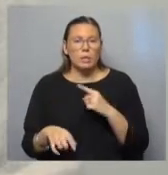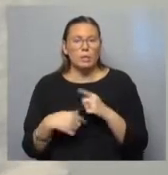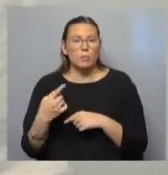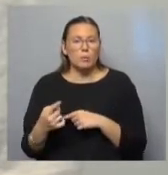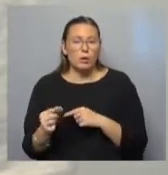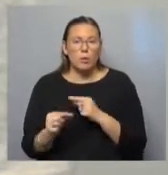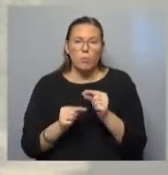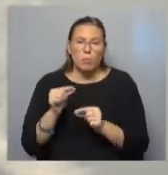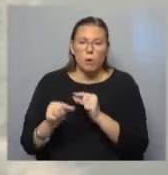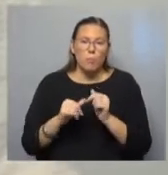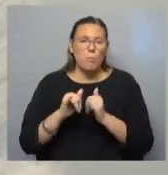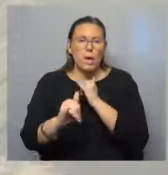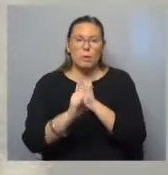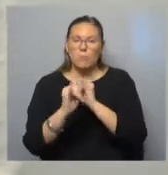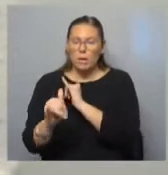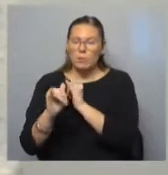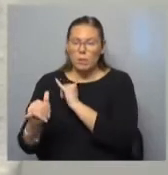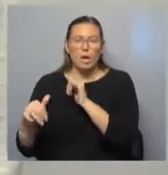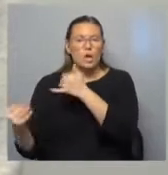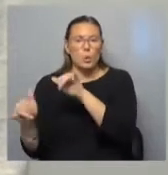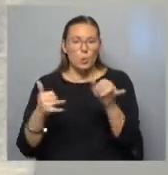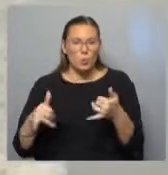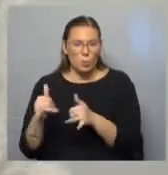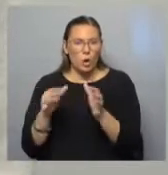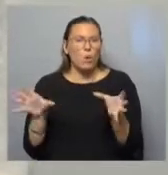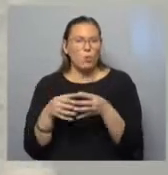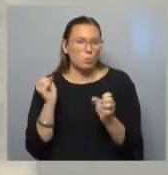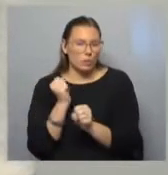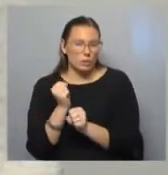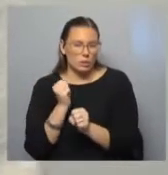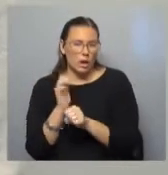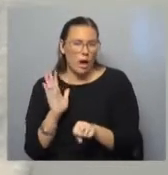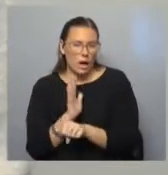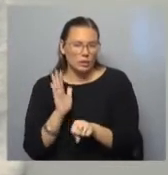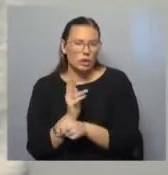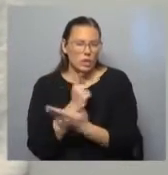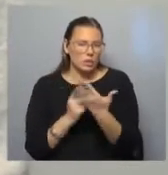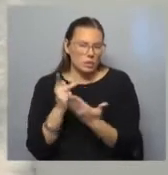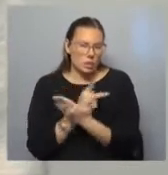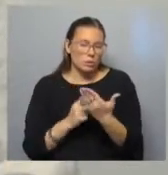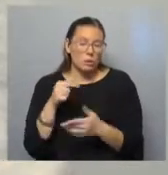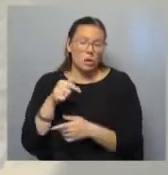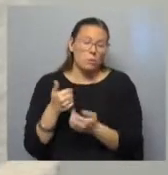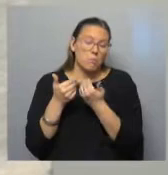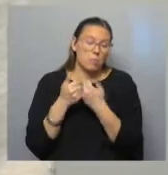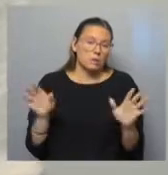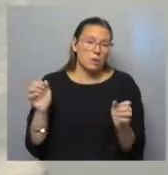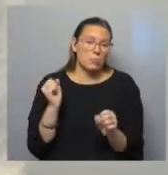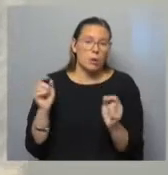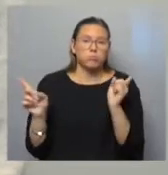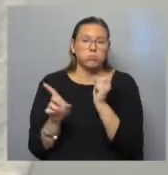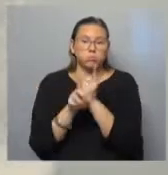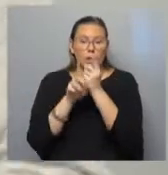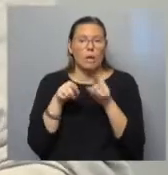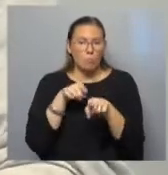de ahí, bueno, fue mandarle mails, una cosa muy lúdica a un equipo de trabajo, actores, diseñadores. Y ahí empezamos con los encuentros